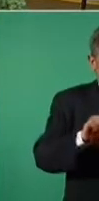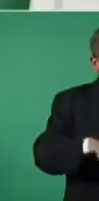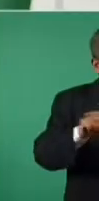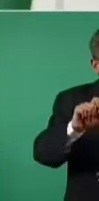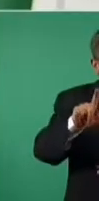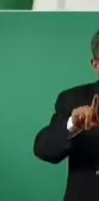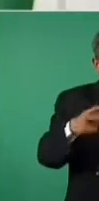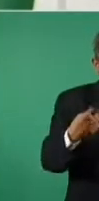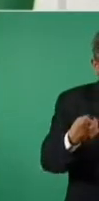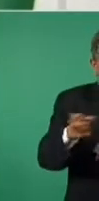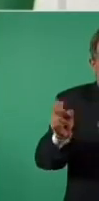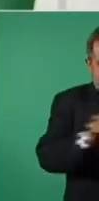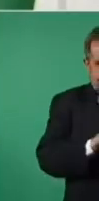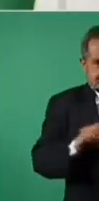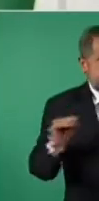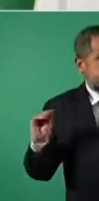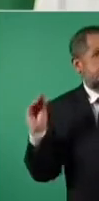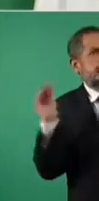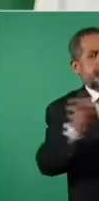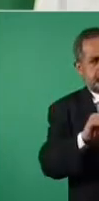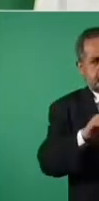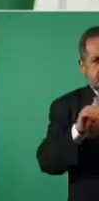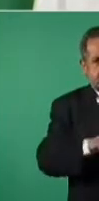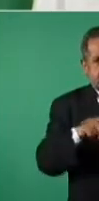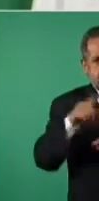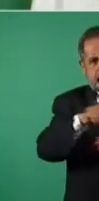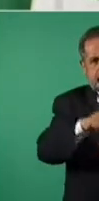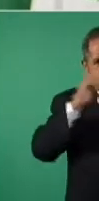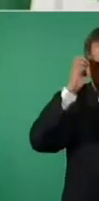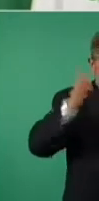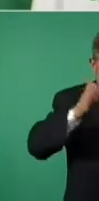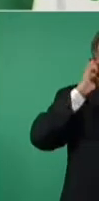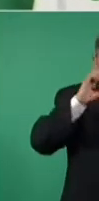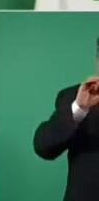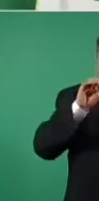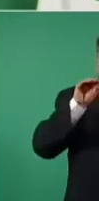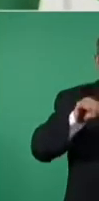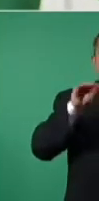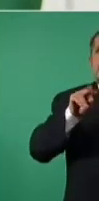27 de este mes una exposición,